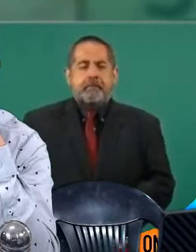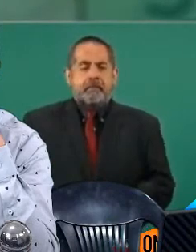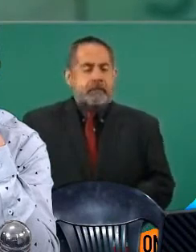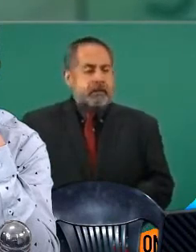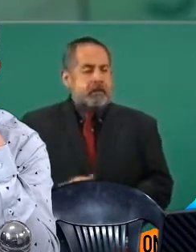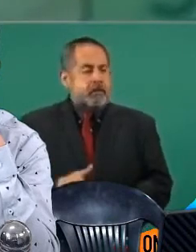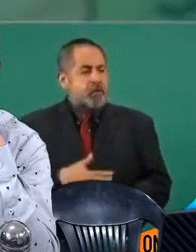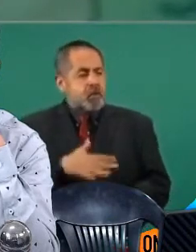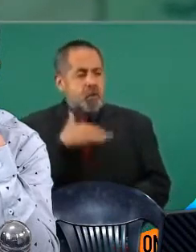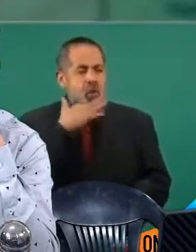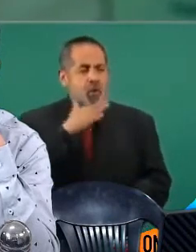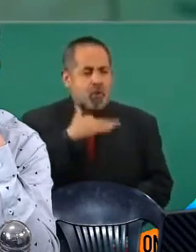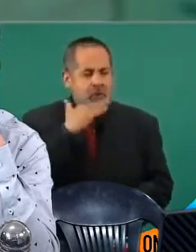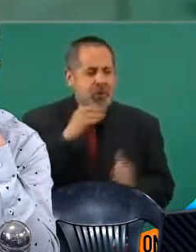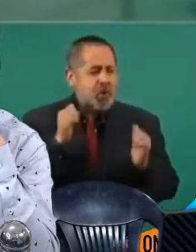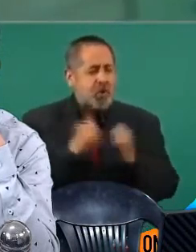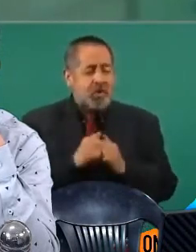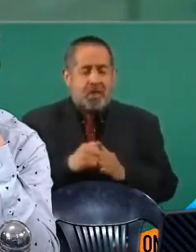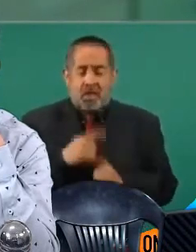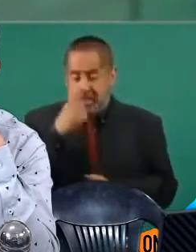corruptos cínicos.